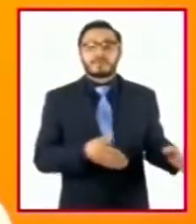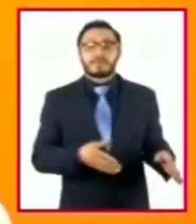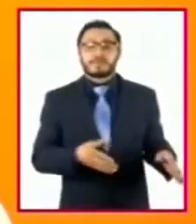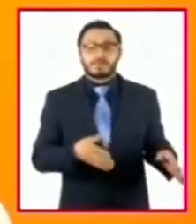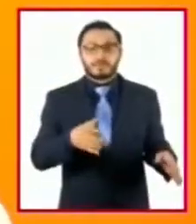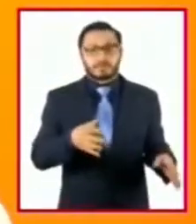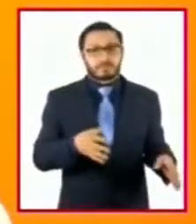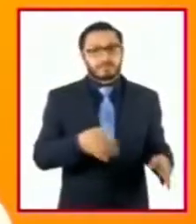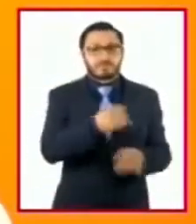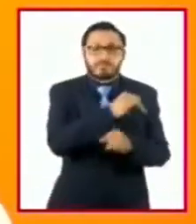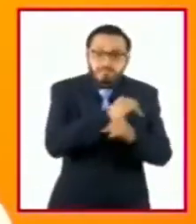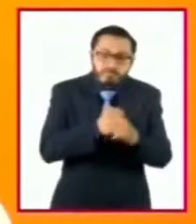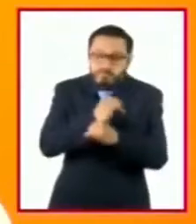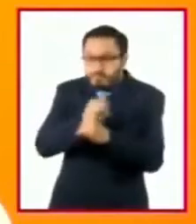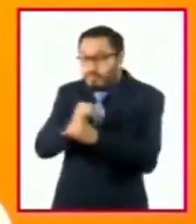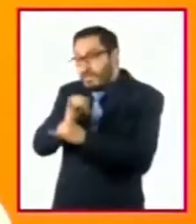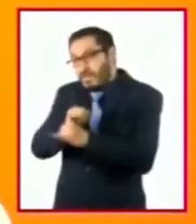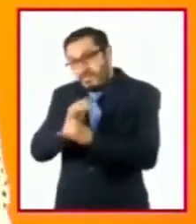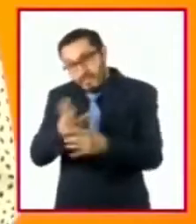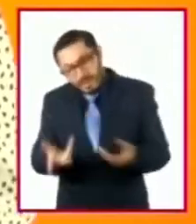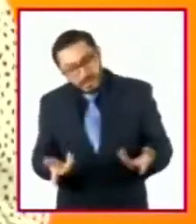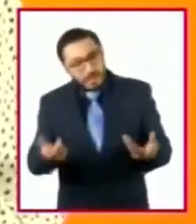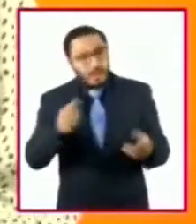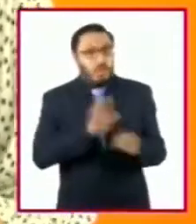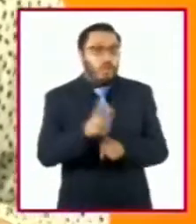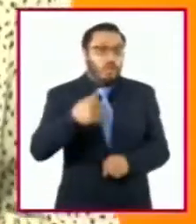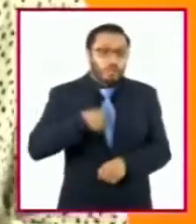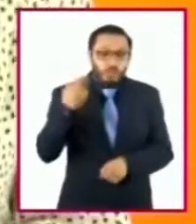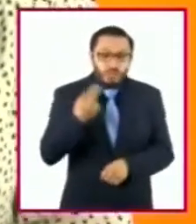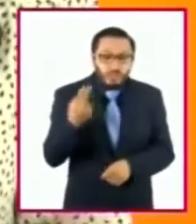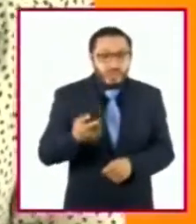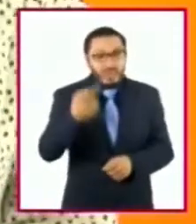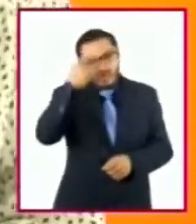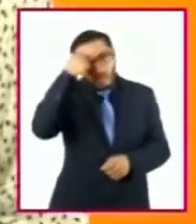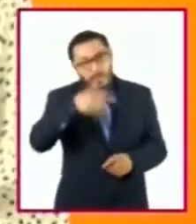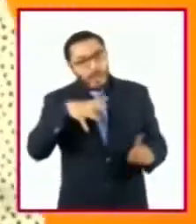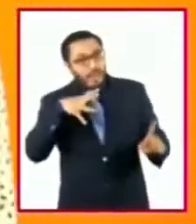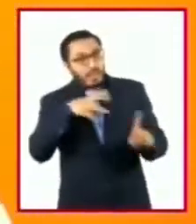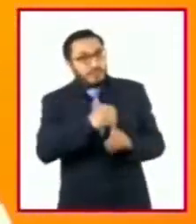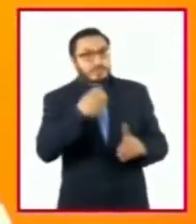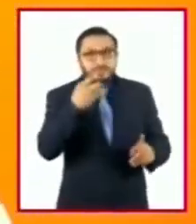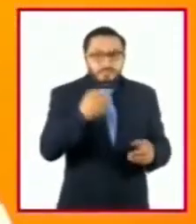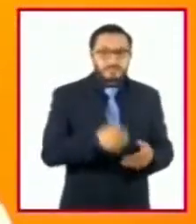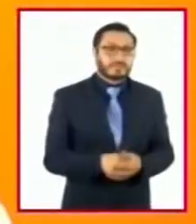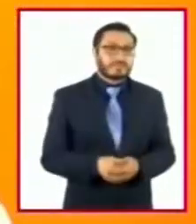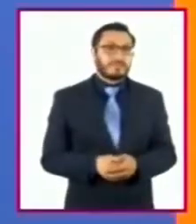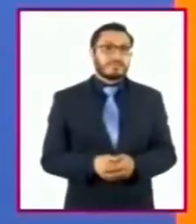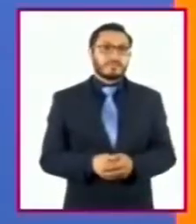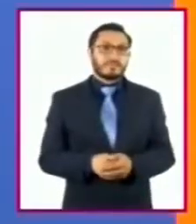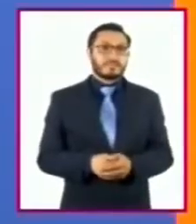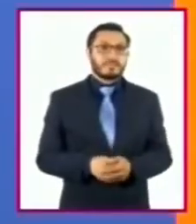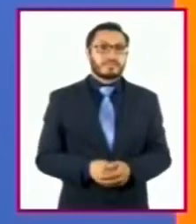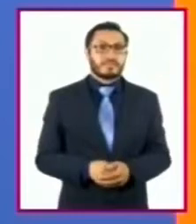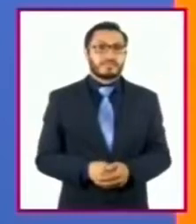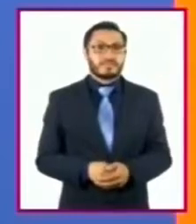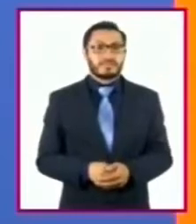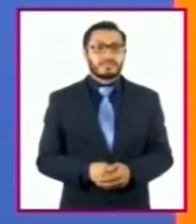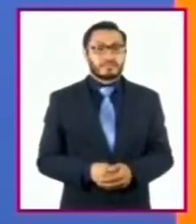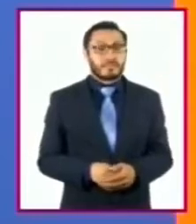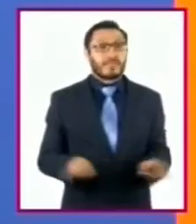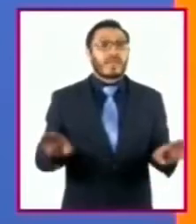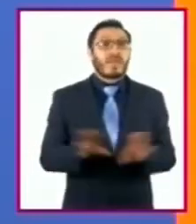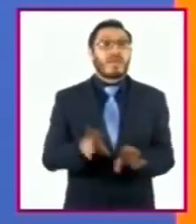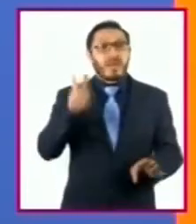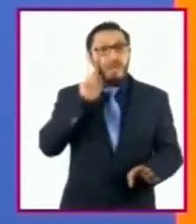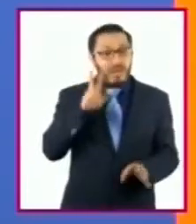La investigación es importante de qué es lo que yo necesito para llegar a ese lugar, a esa aspiración. ¿Qué le parece